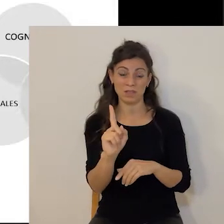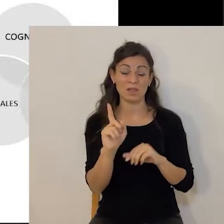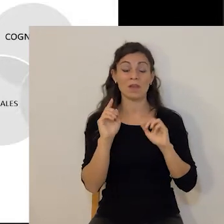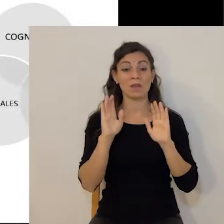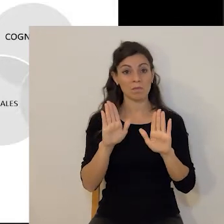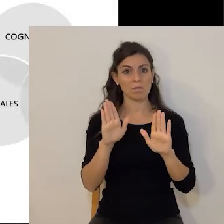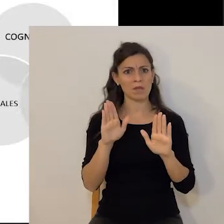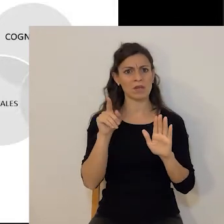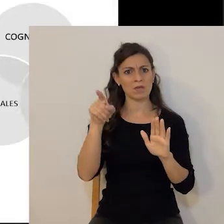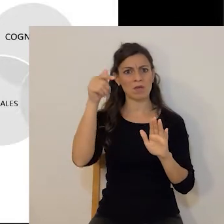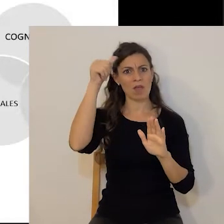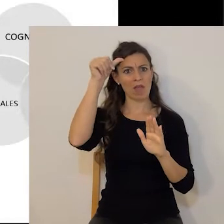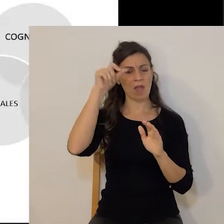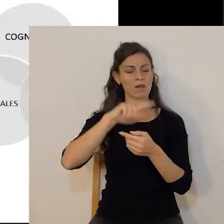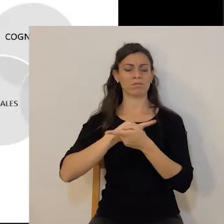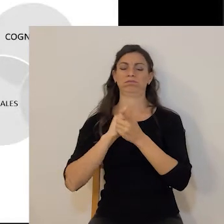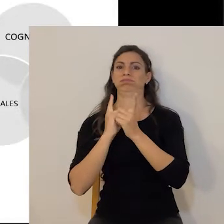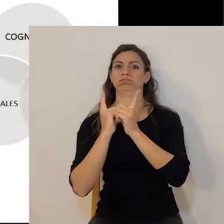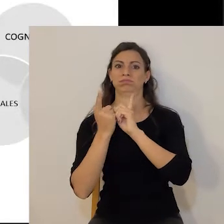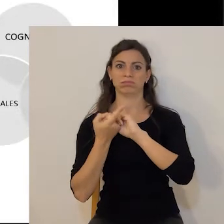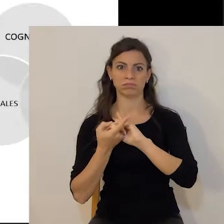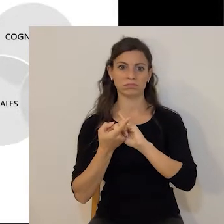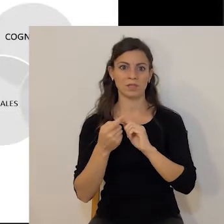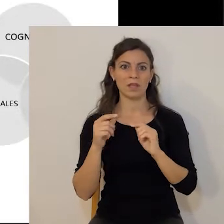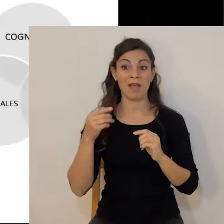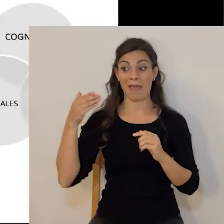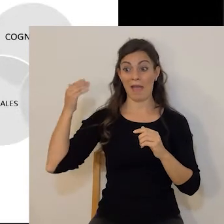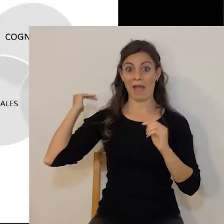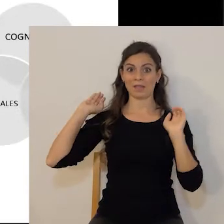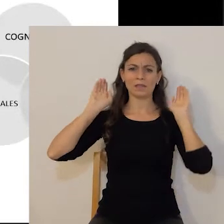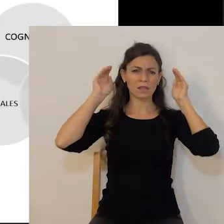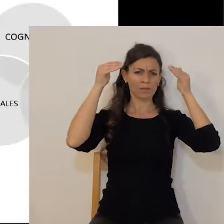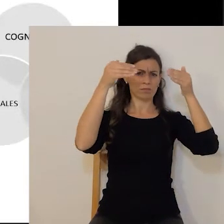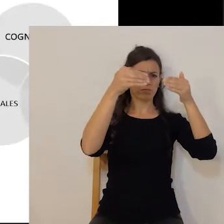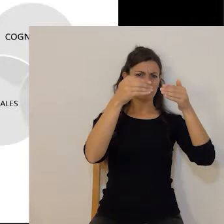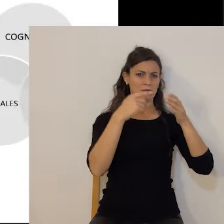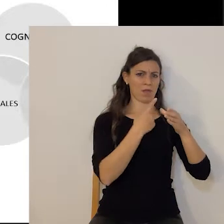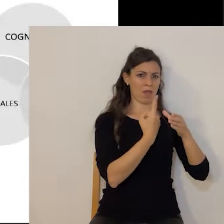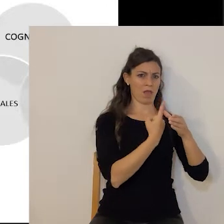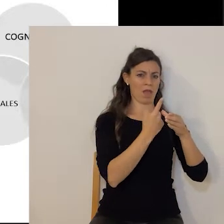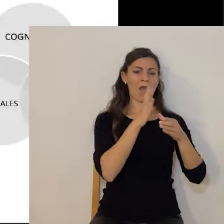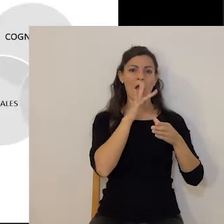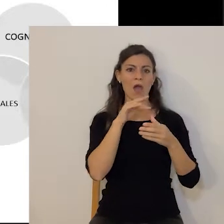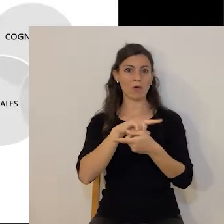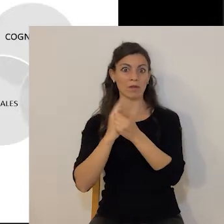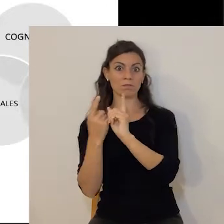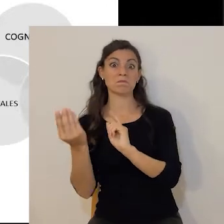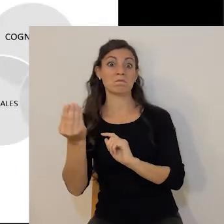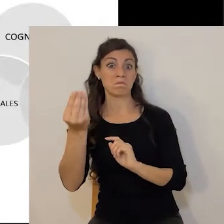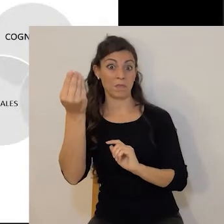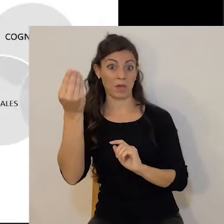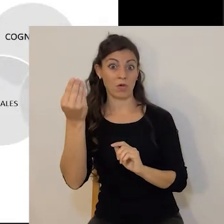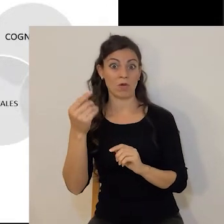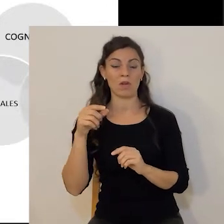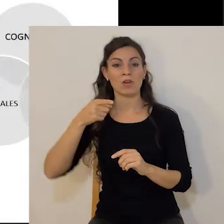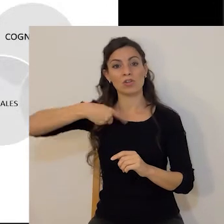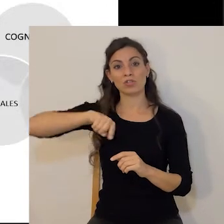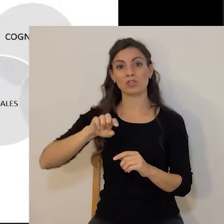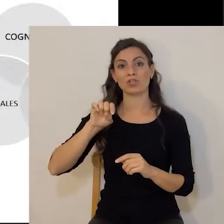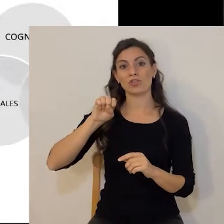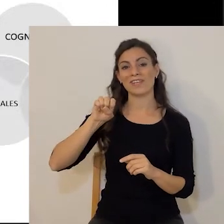Pero ha cambiado, ha pasado de ser un niño aislado, ha cambiado para mejor. Dice, llevamos 14 meses, hemos